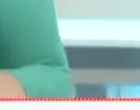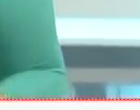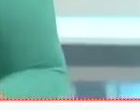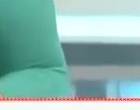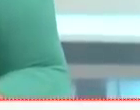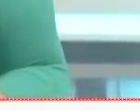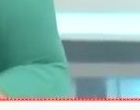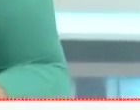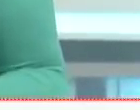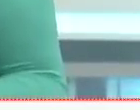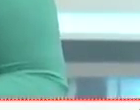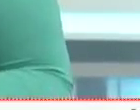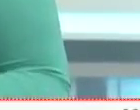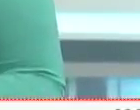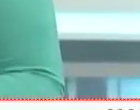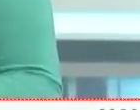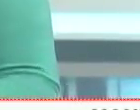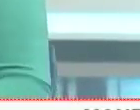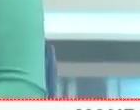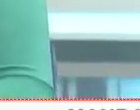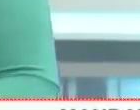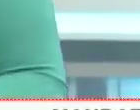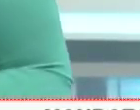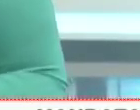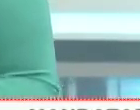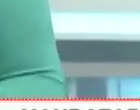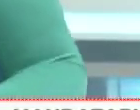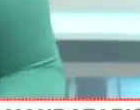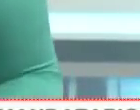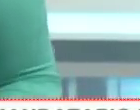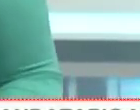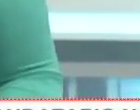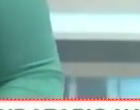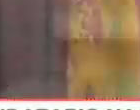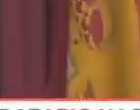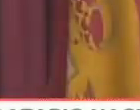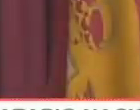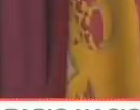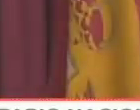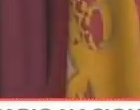hora, 2:51 minutos, nos enlazamos con la cadena Telesur. Importante información desde Madrid.